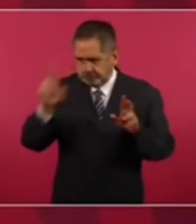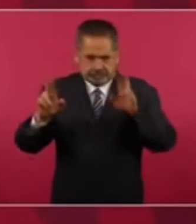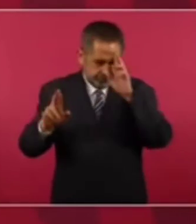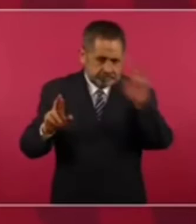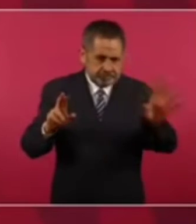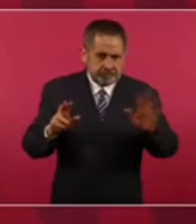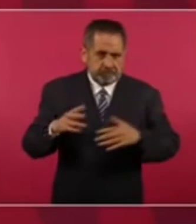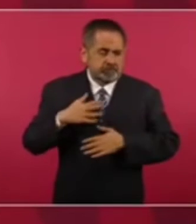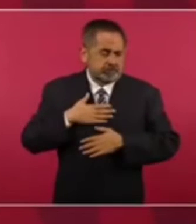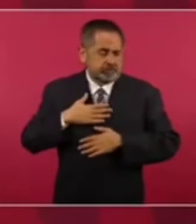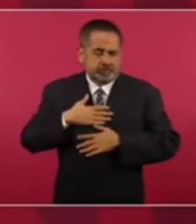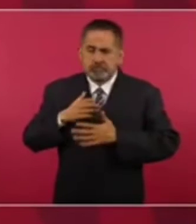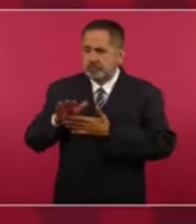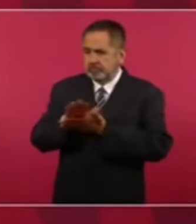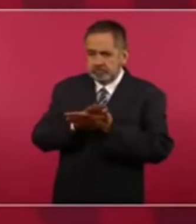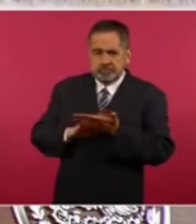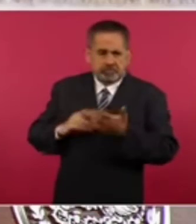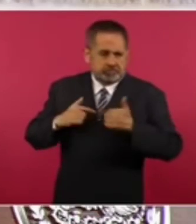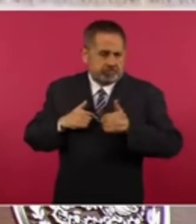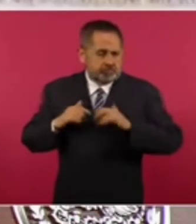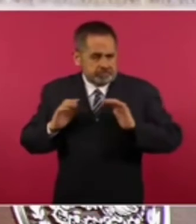actuando con humildad,